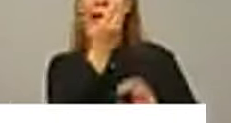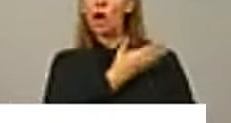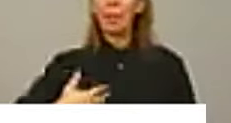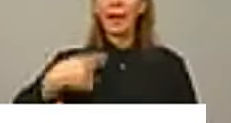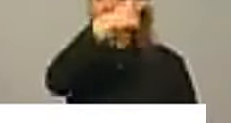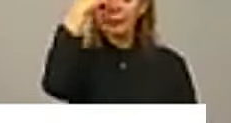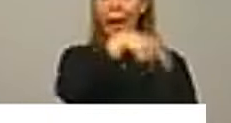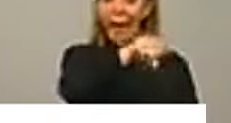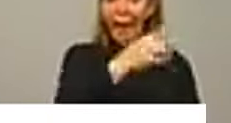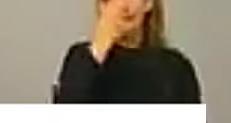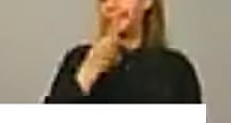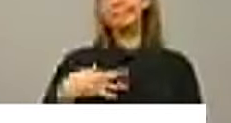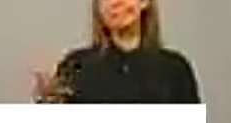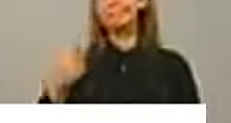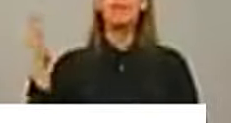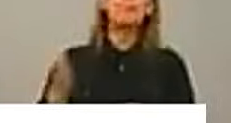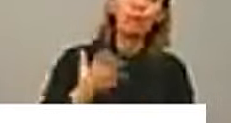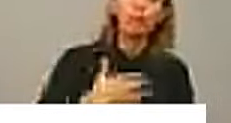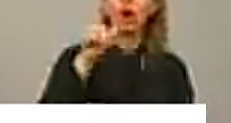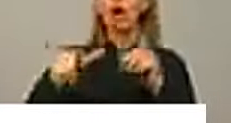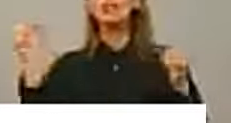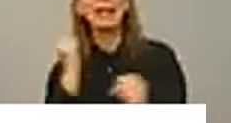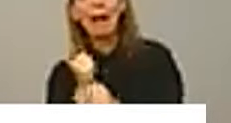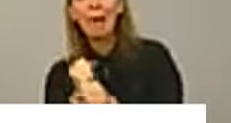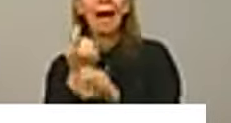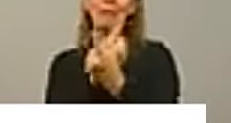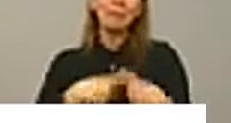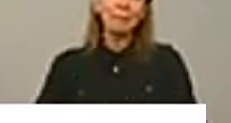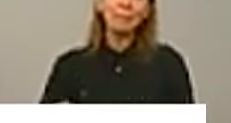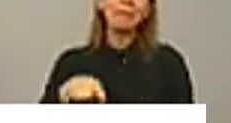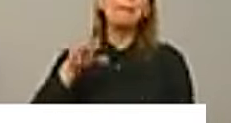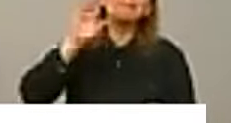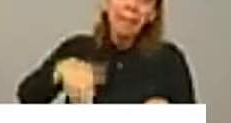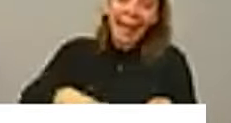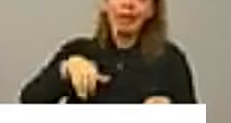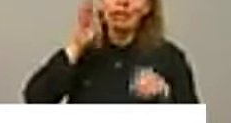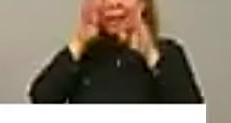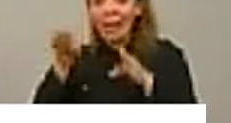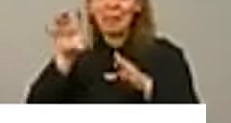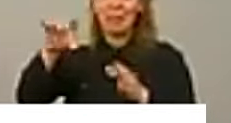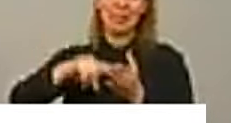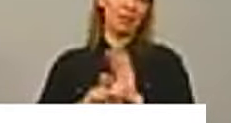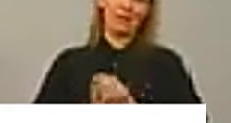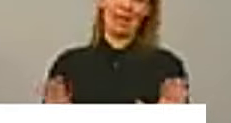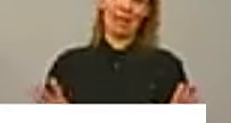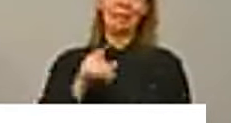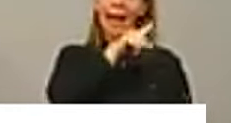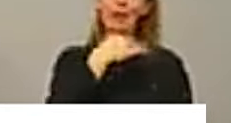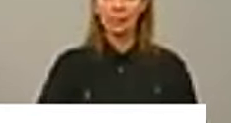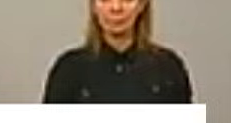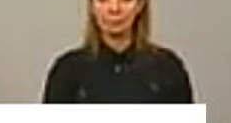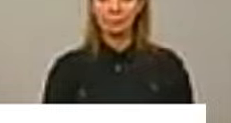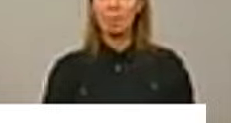ni la producción, ni el trabajo, ni las condiciones de vida, menos todavía en la provincia de Buenos Aires. No le